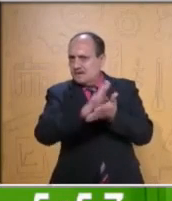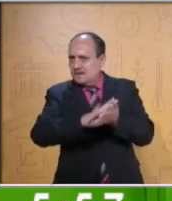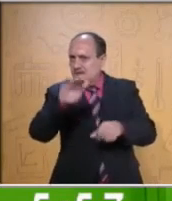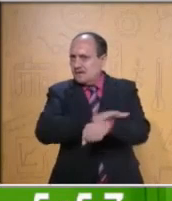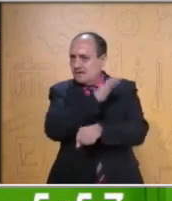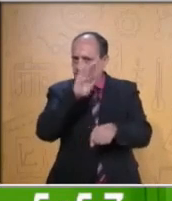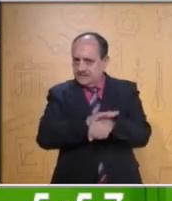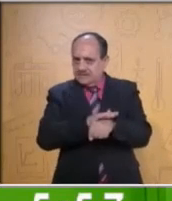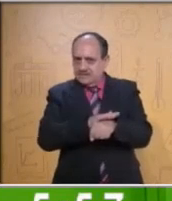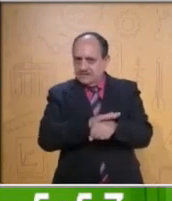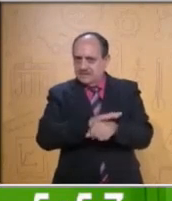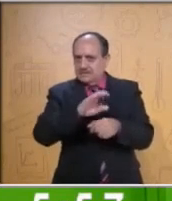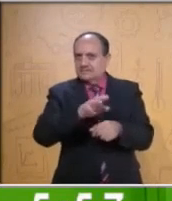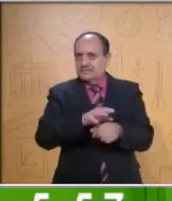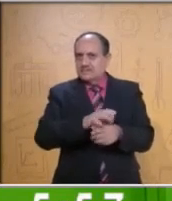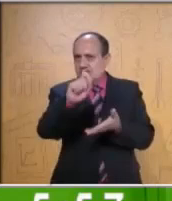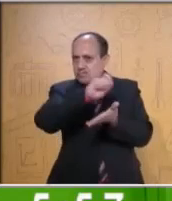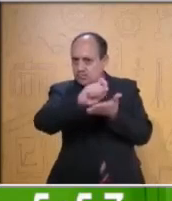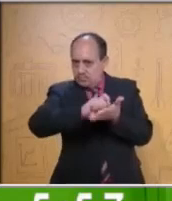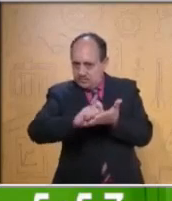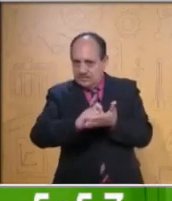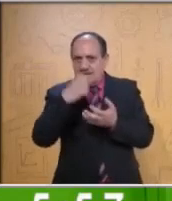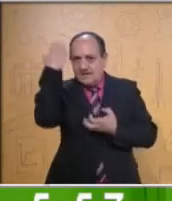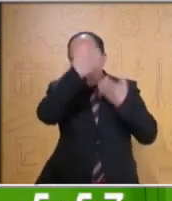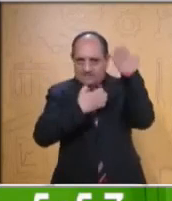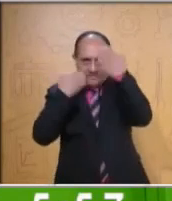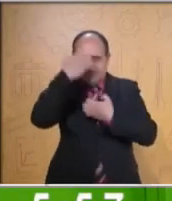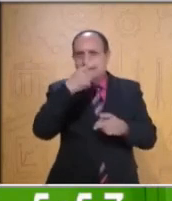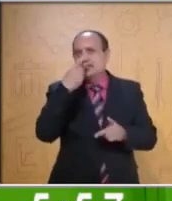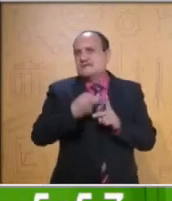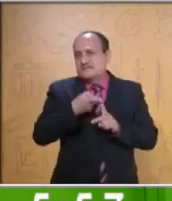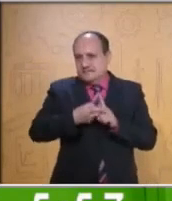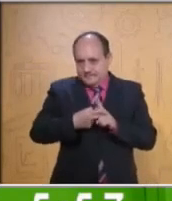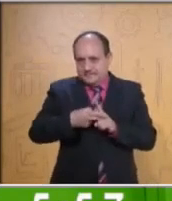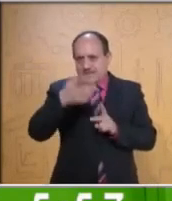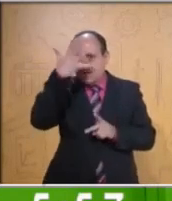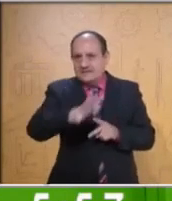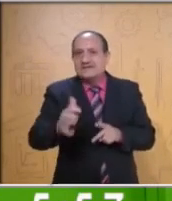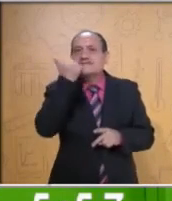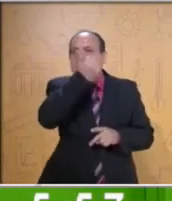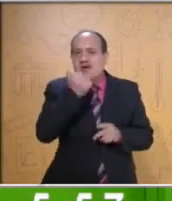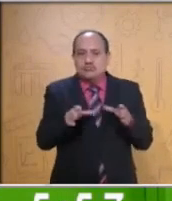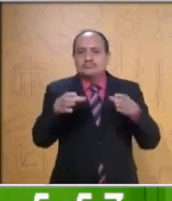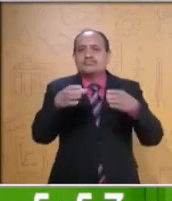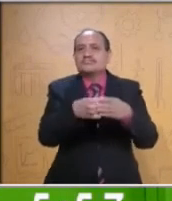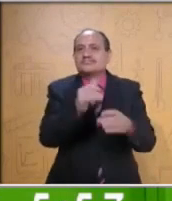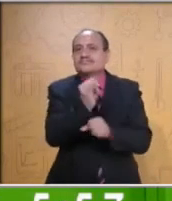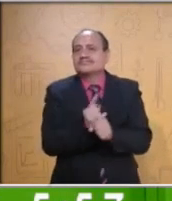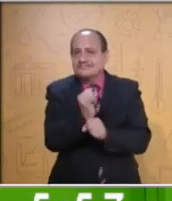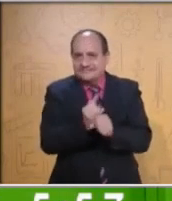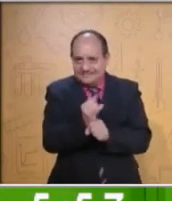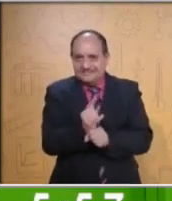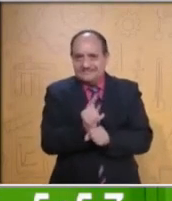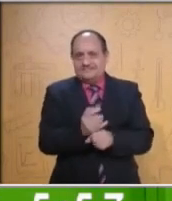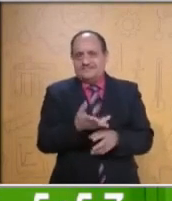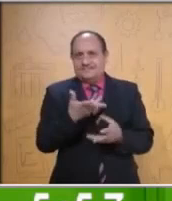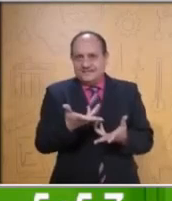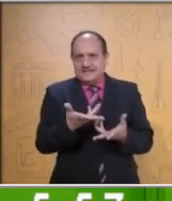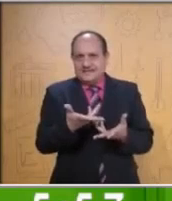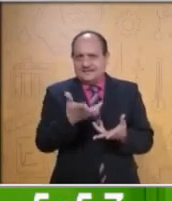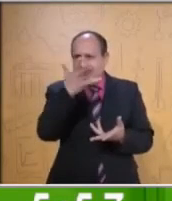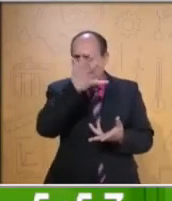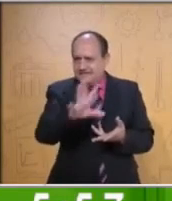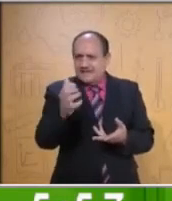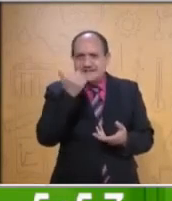obtenidas, cópienlo por favor, en un examen de matemáticas a 10 alumnos. Les puse algo sencillo. Aquí no son 10